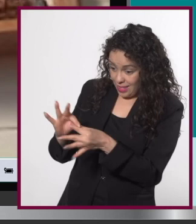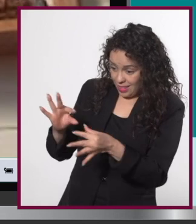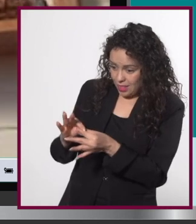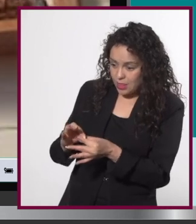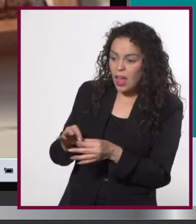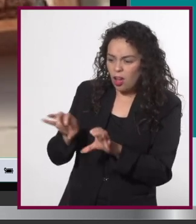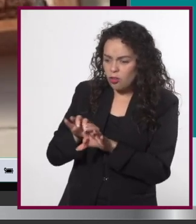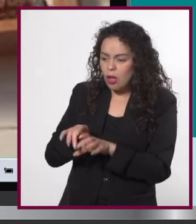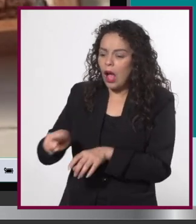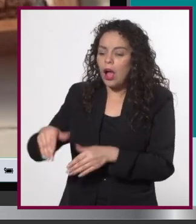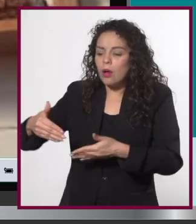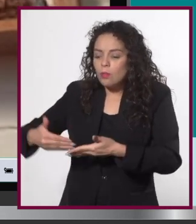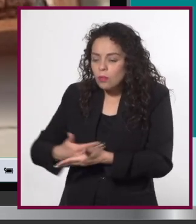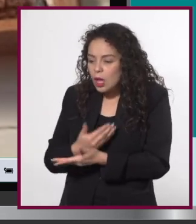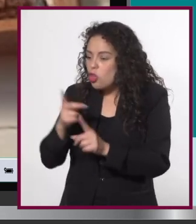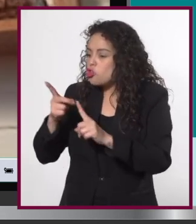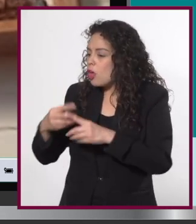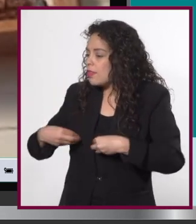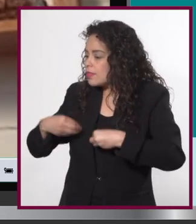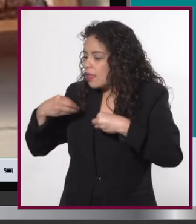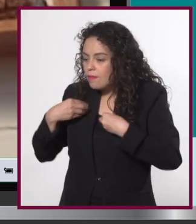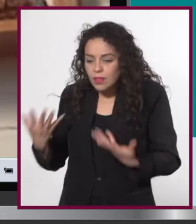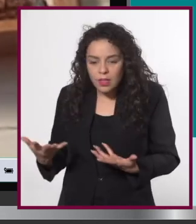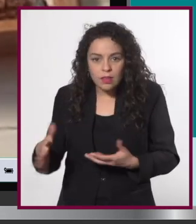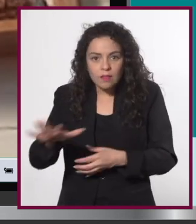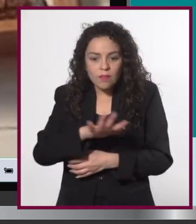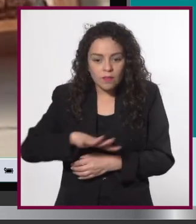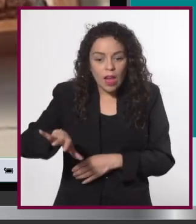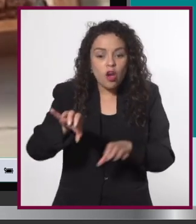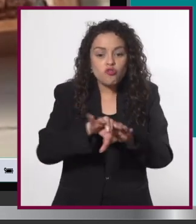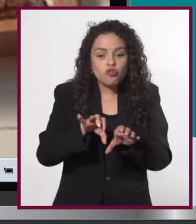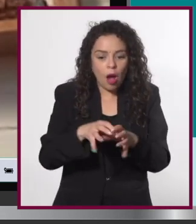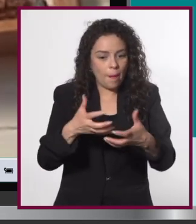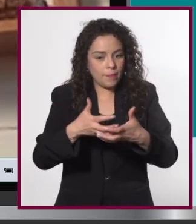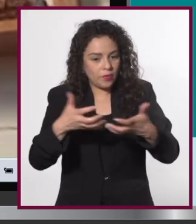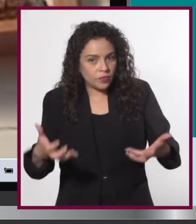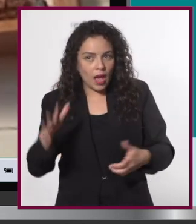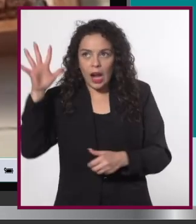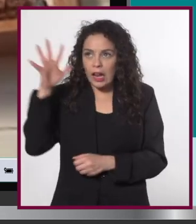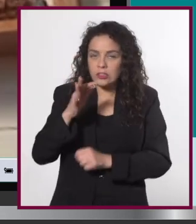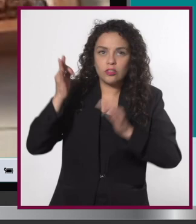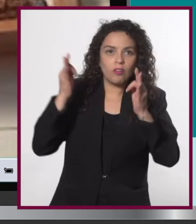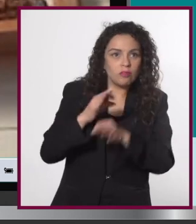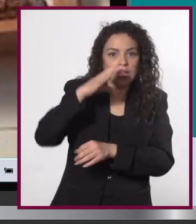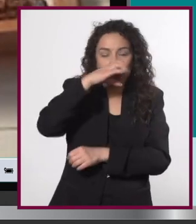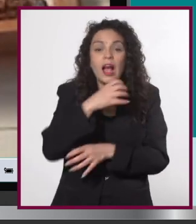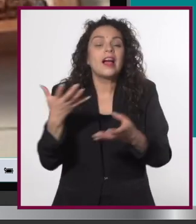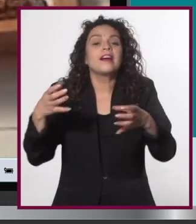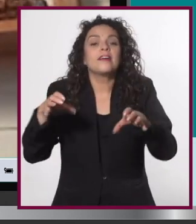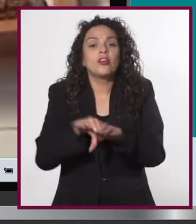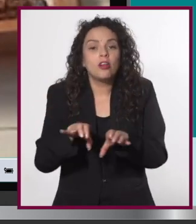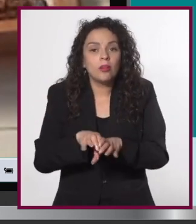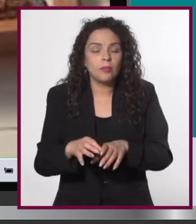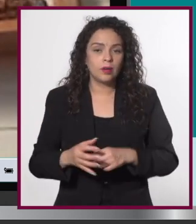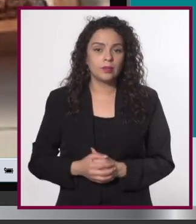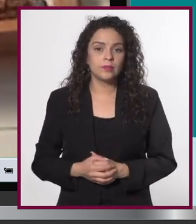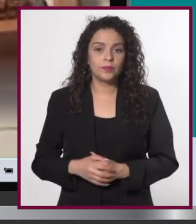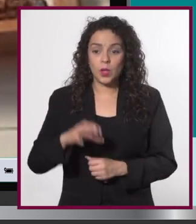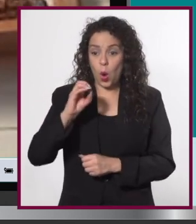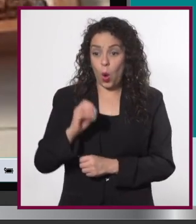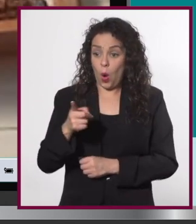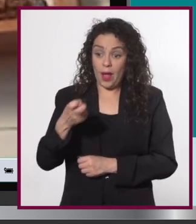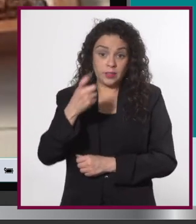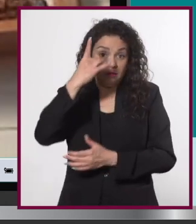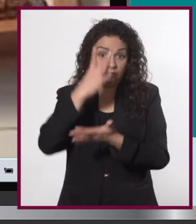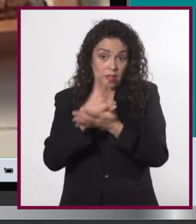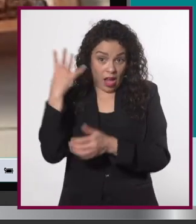cómo crece, o de dónde vive, sobre las condiciones que debe tener para que sobreviva esa planta, o simplemente por qué es bonita